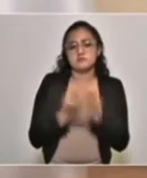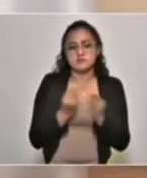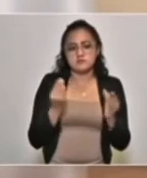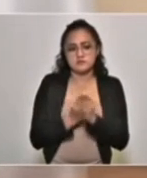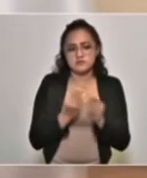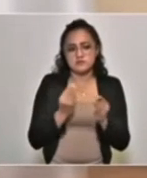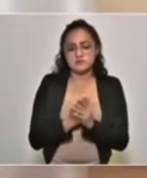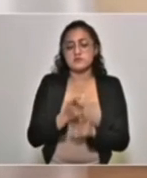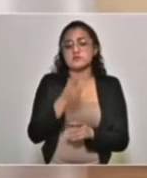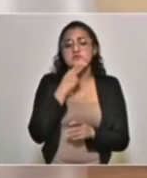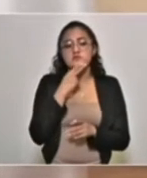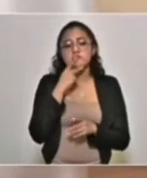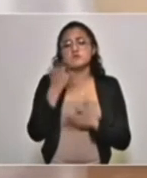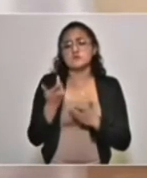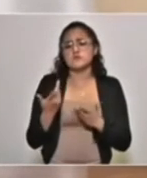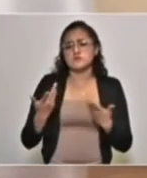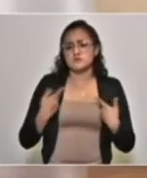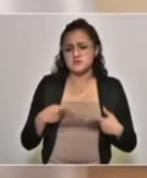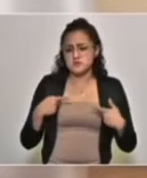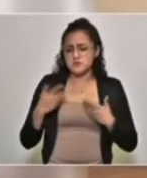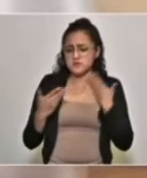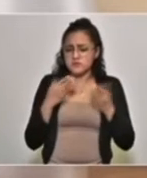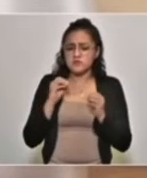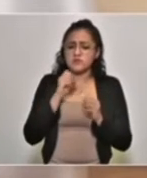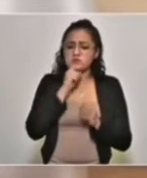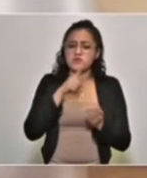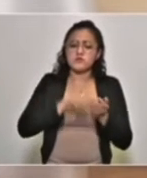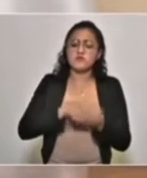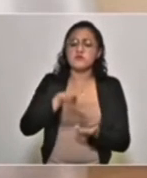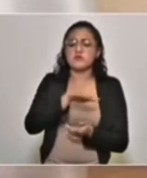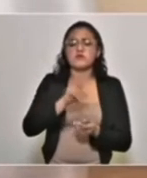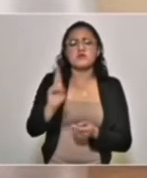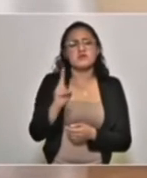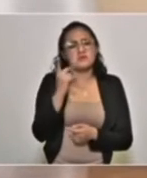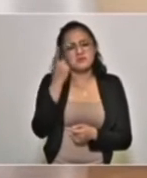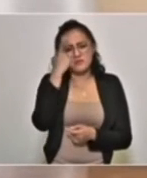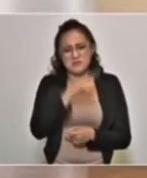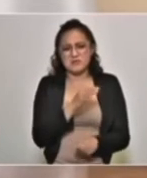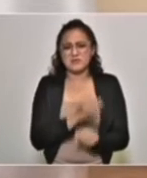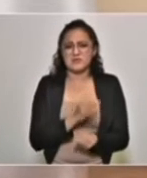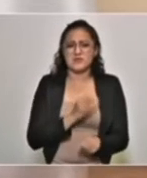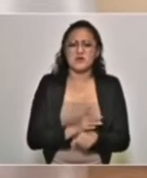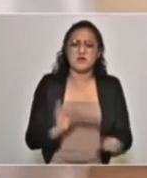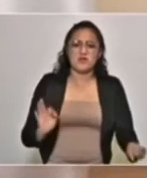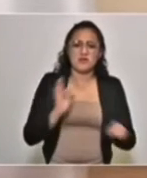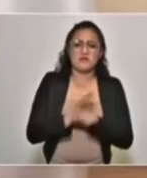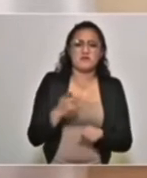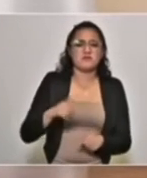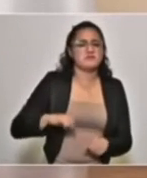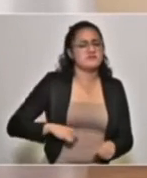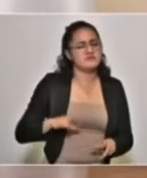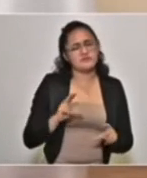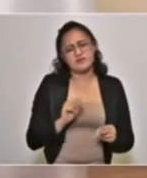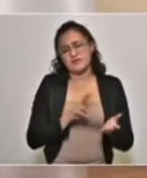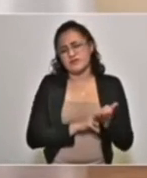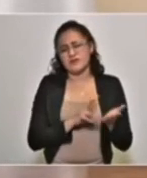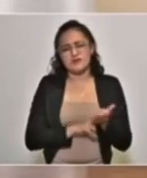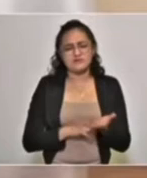de utilizar a estudiantes y a la comunidad universitaria para fines de defensa de intereses.